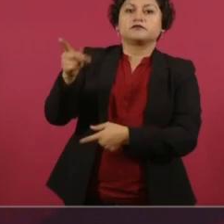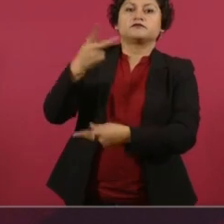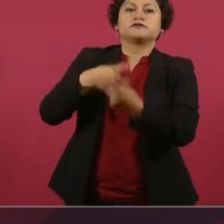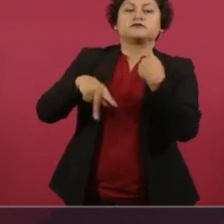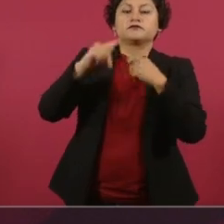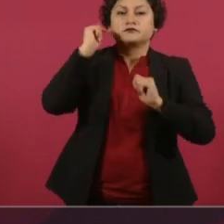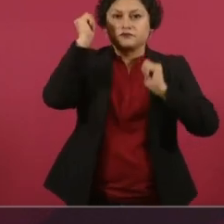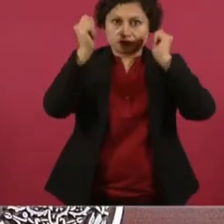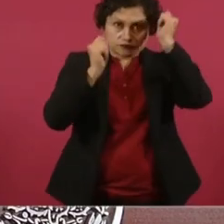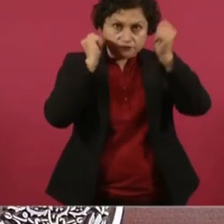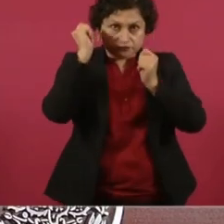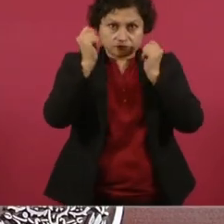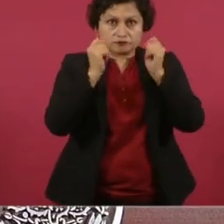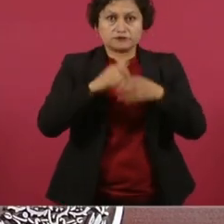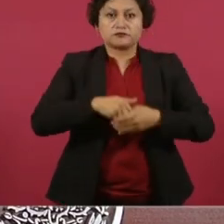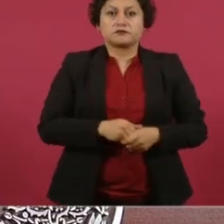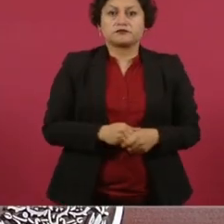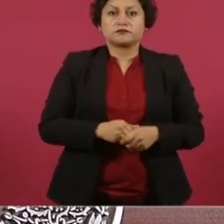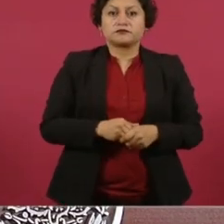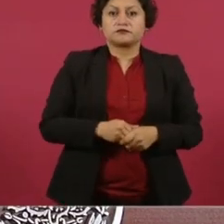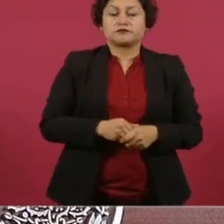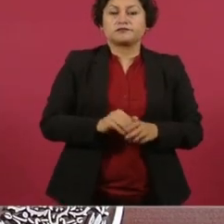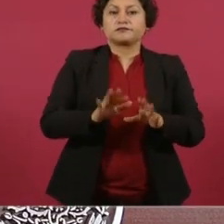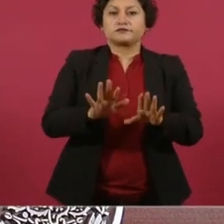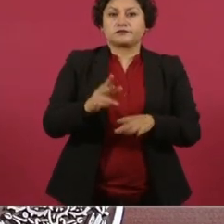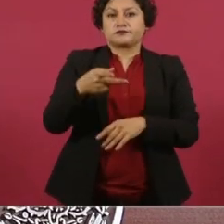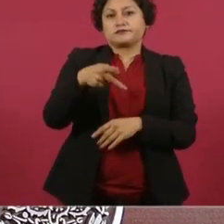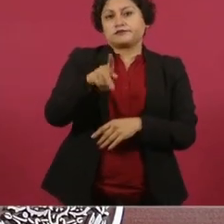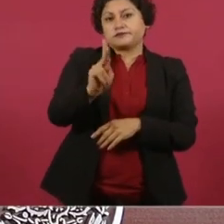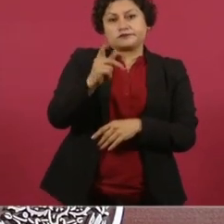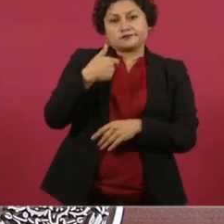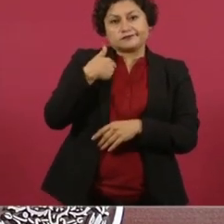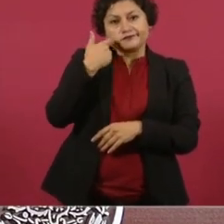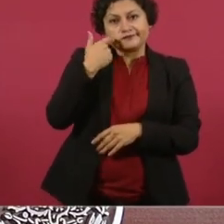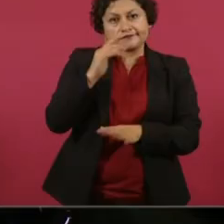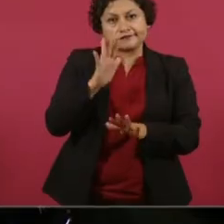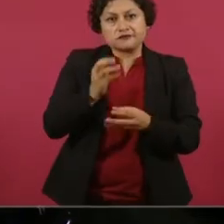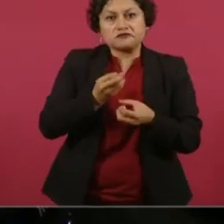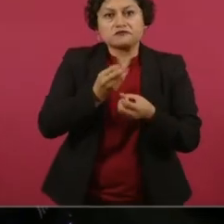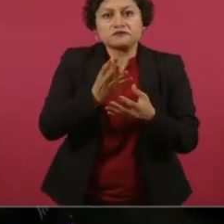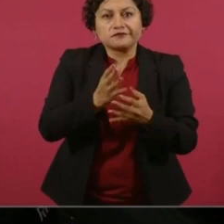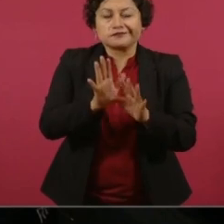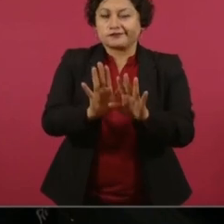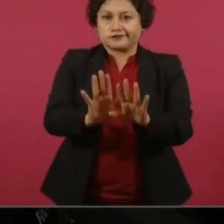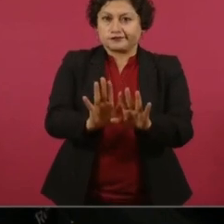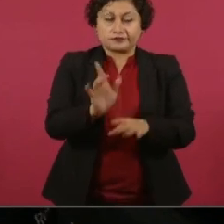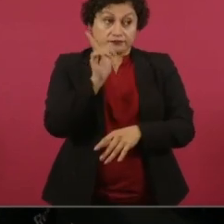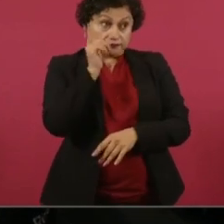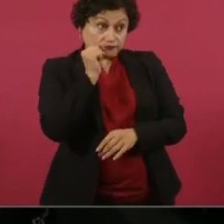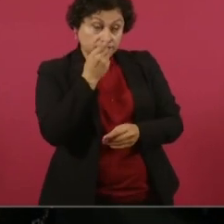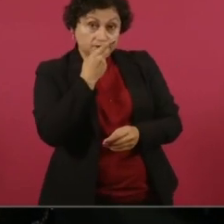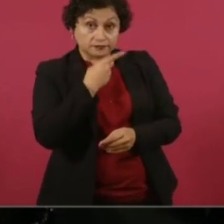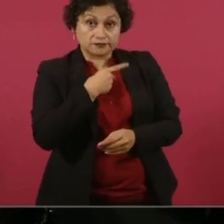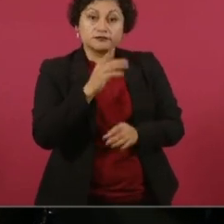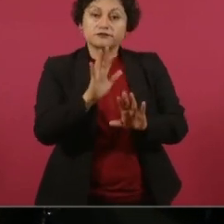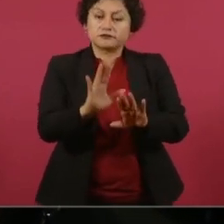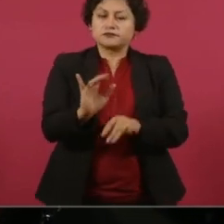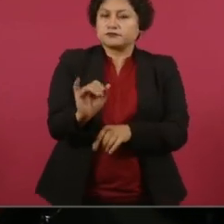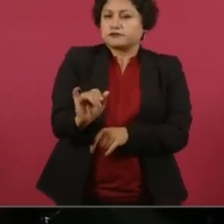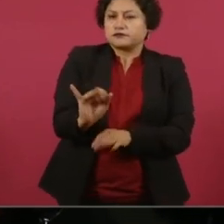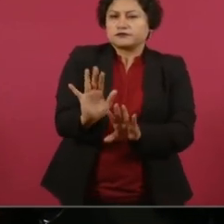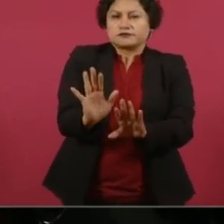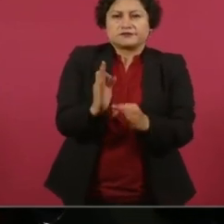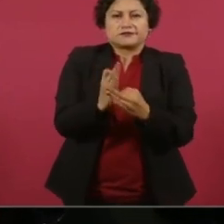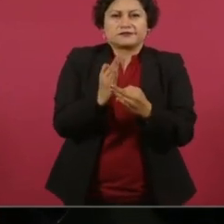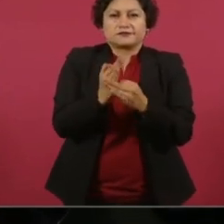la mayoría de ellos, pero no quiero… Ya mañana nos dirán. Sí, sí, dar una información